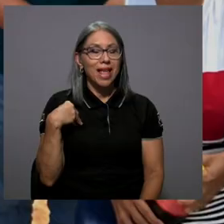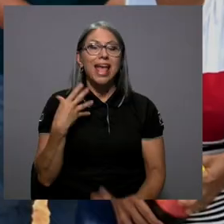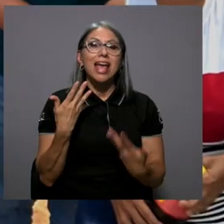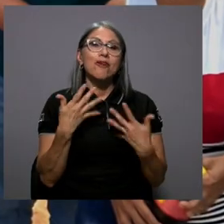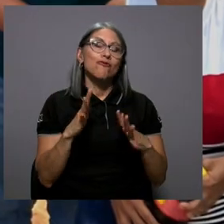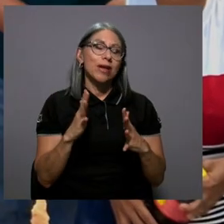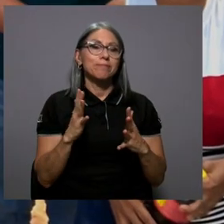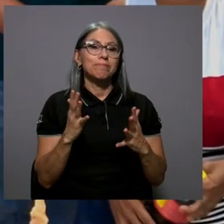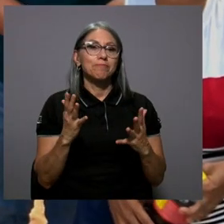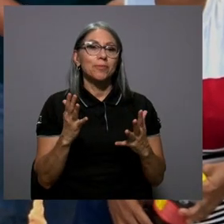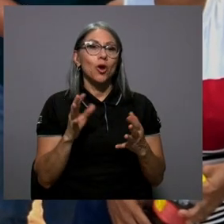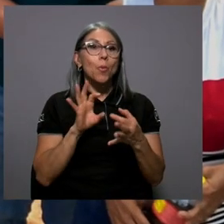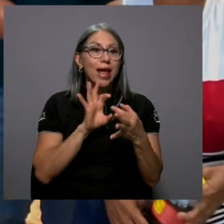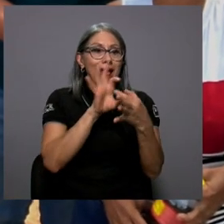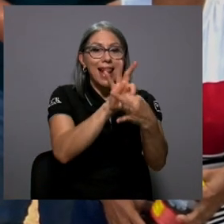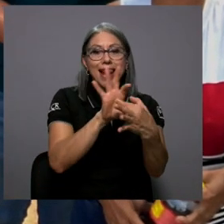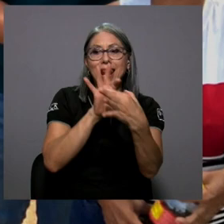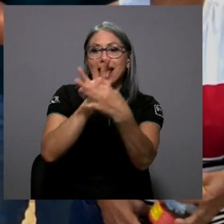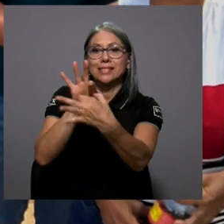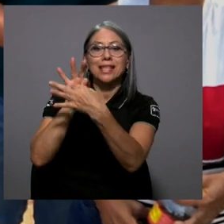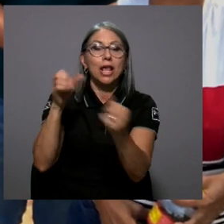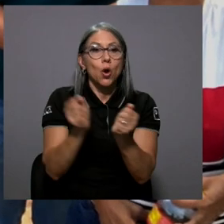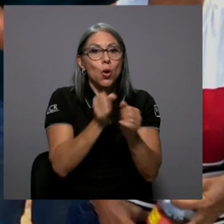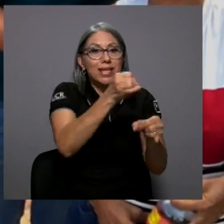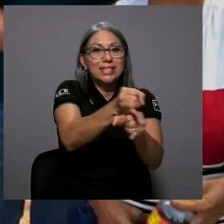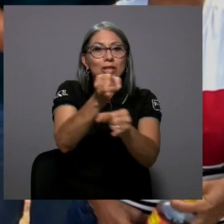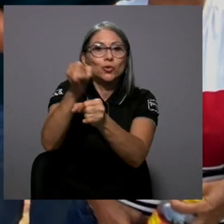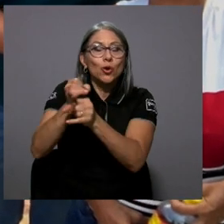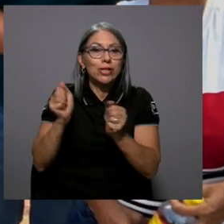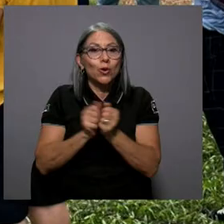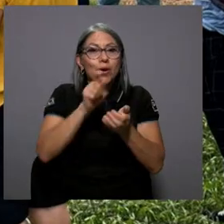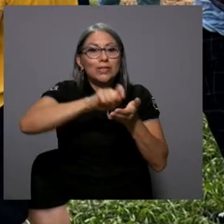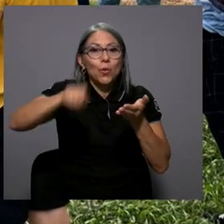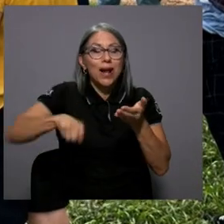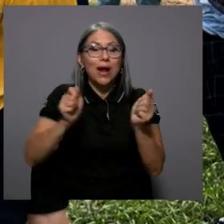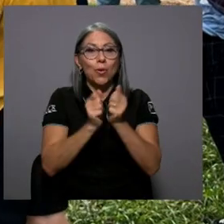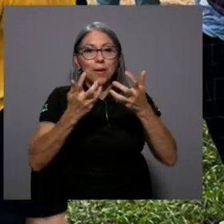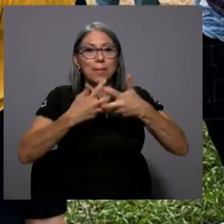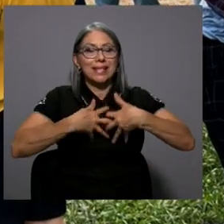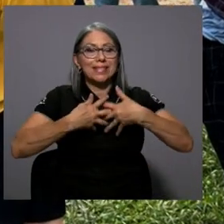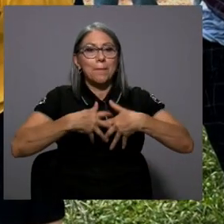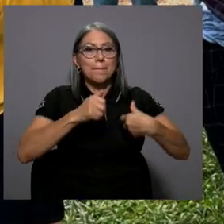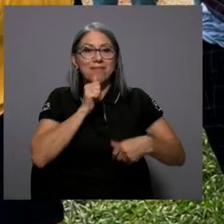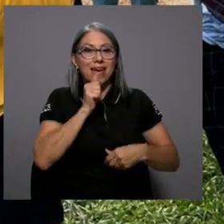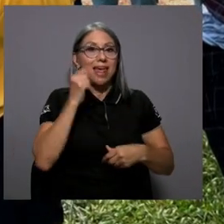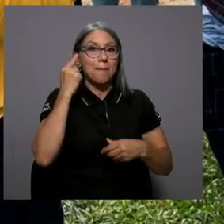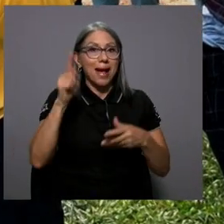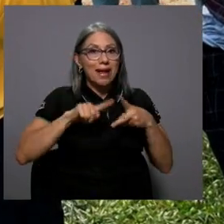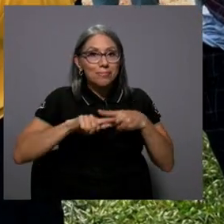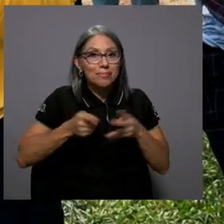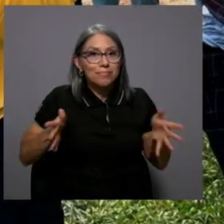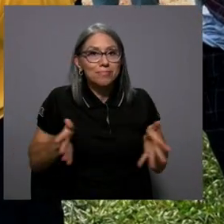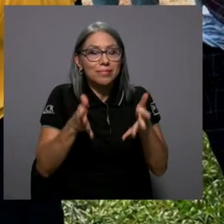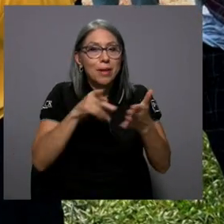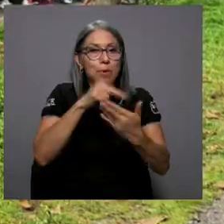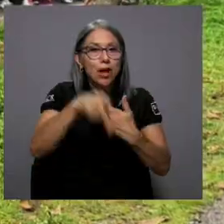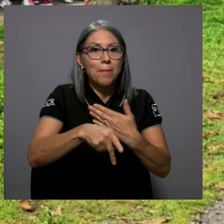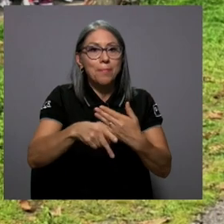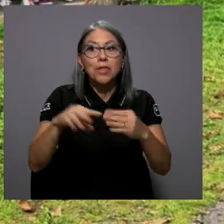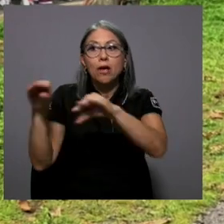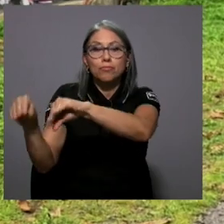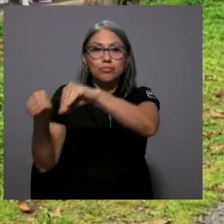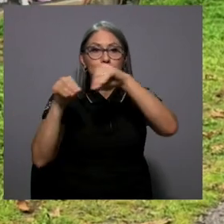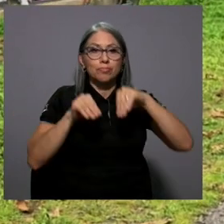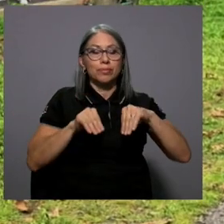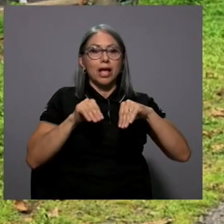enlace con las instituciones, con la escuela, con la empresa privada para llegar al enlace de este programa. Lo trajimos aquí a